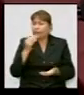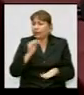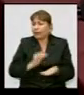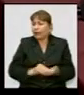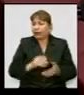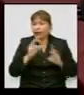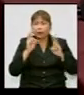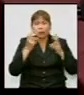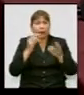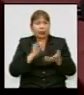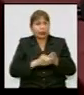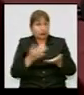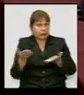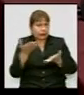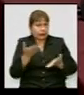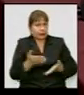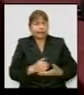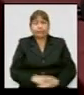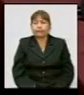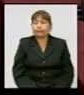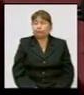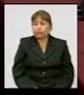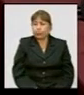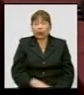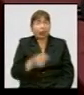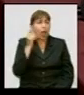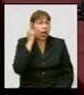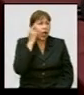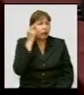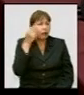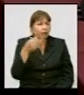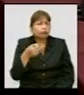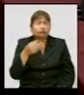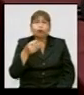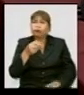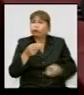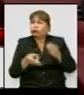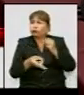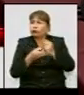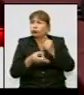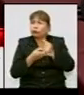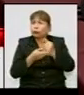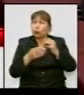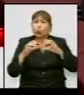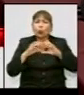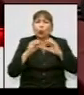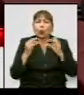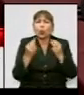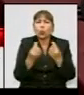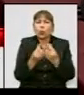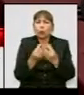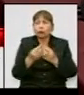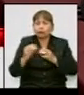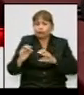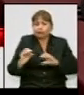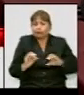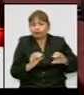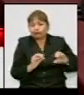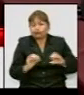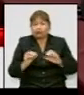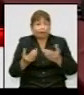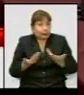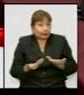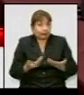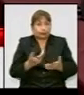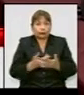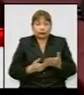trae. La condición de ciberseguridad debe ser el conjunto de acciones que nos permiten